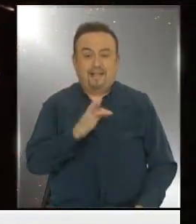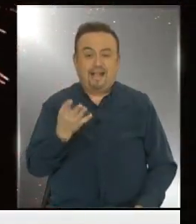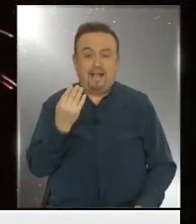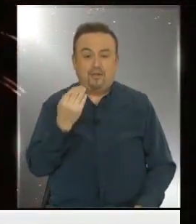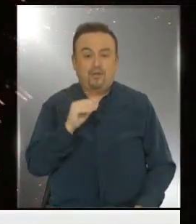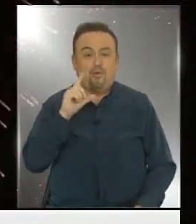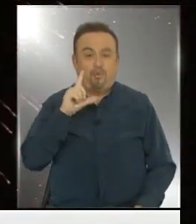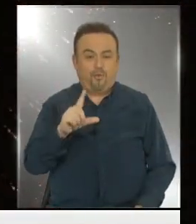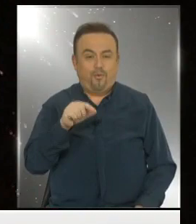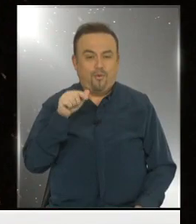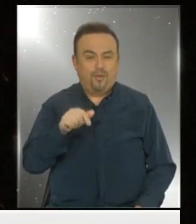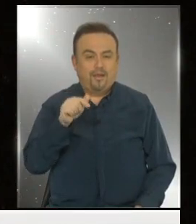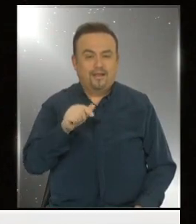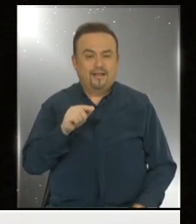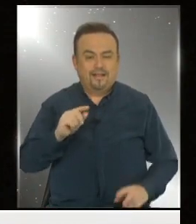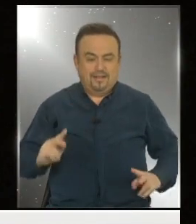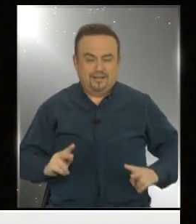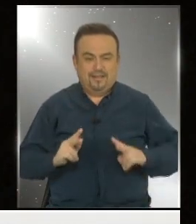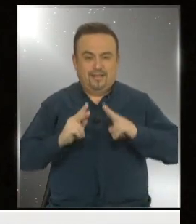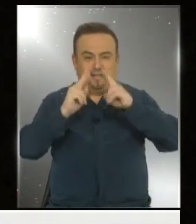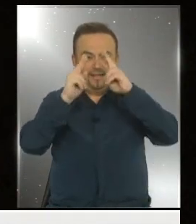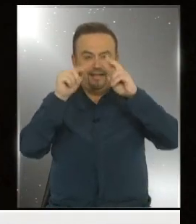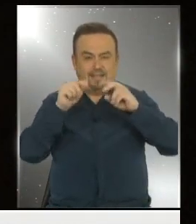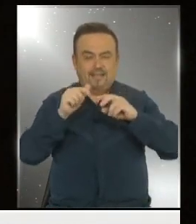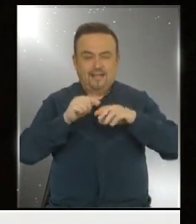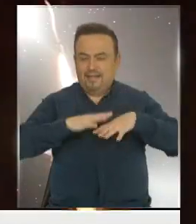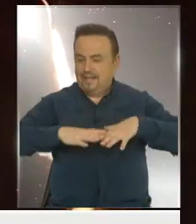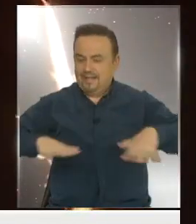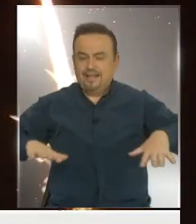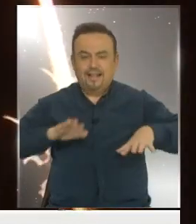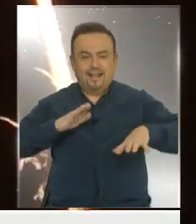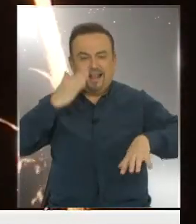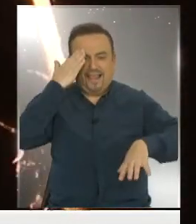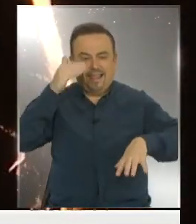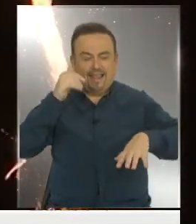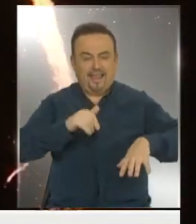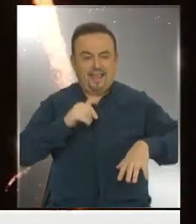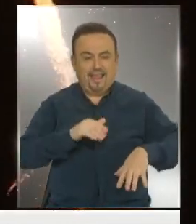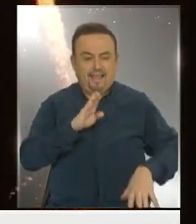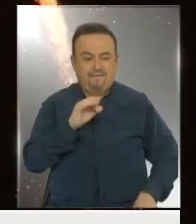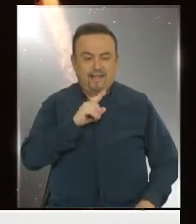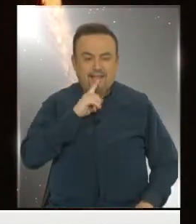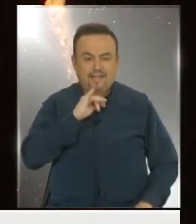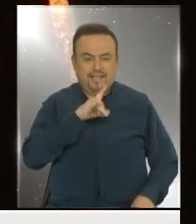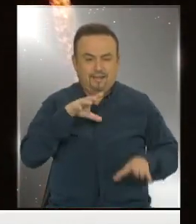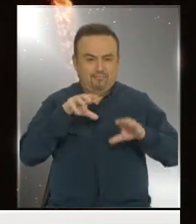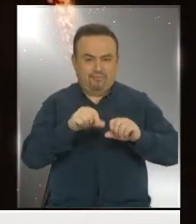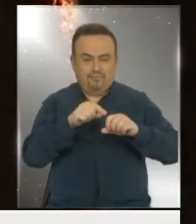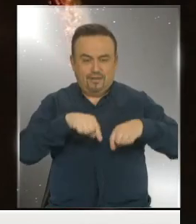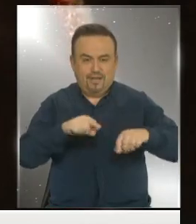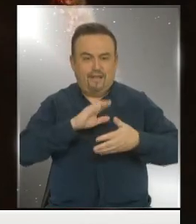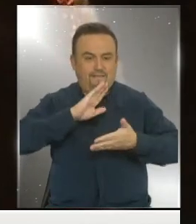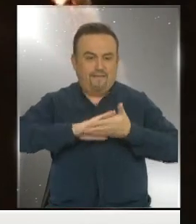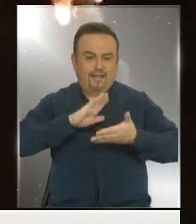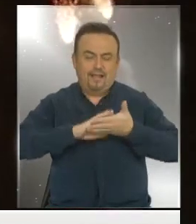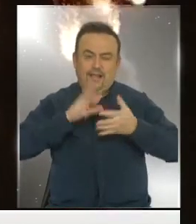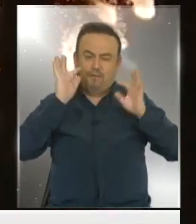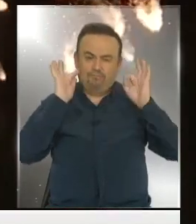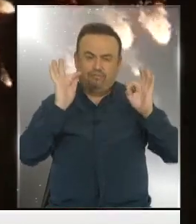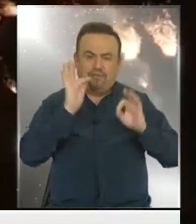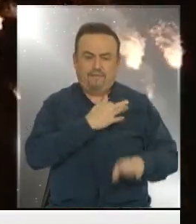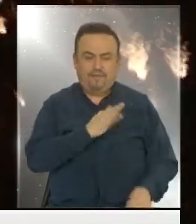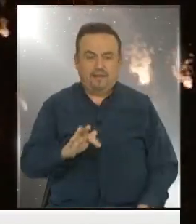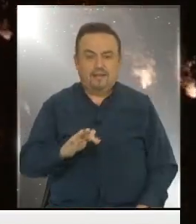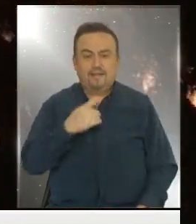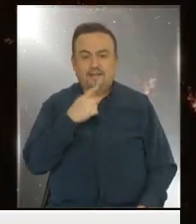14 de julio sobre la Torre Eiffel y el Trocadero para celebrar el día de la toma de la Bastilla, que también es la fiesta oficial de Francia. Fue